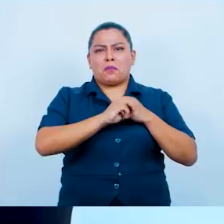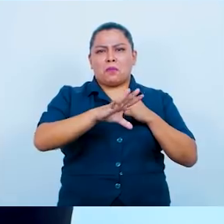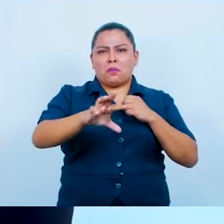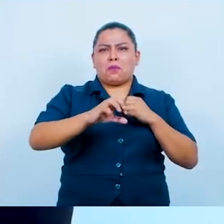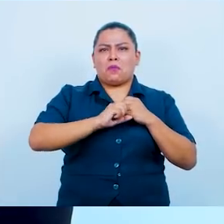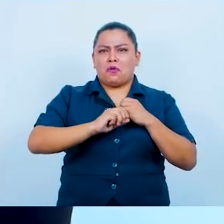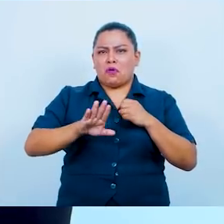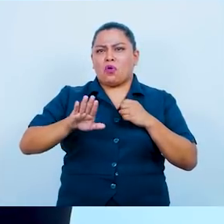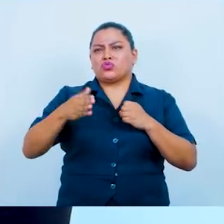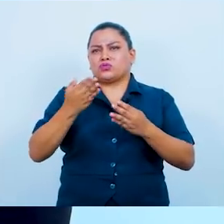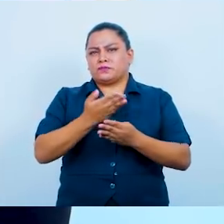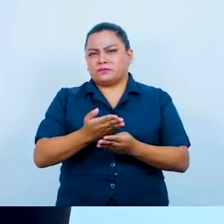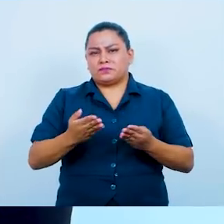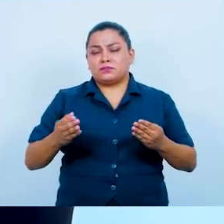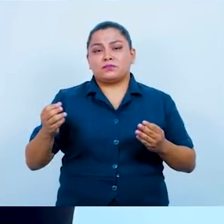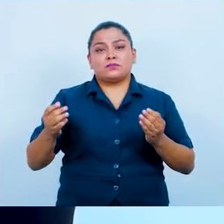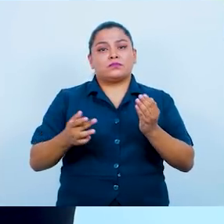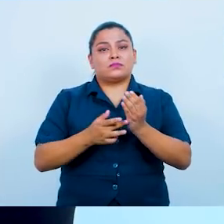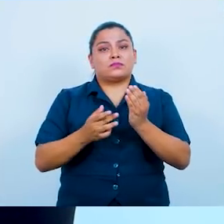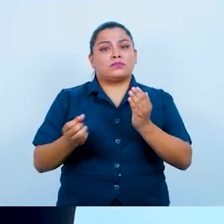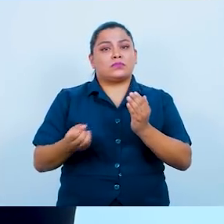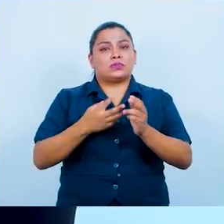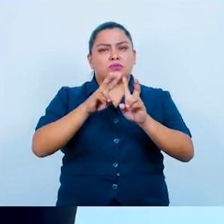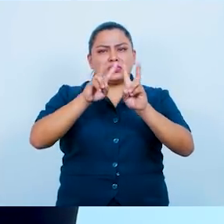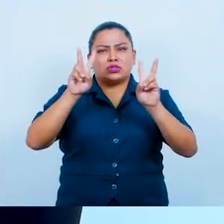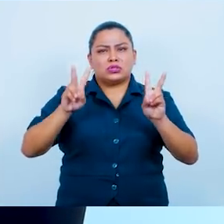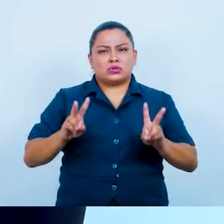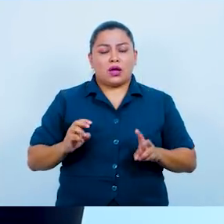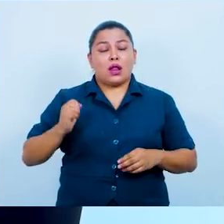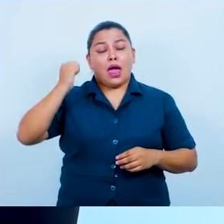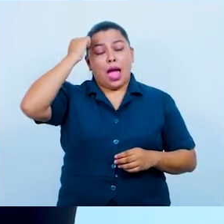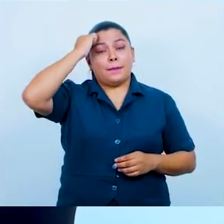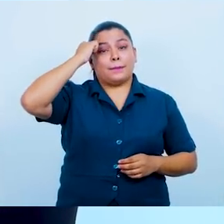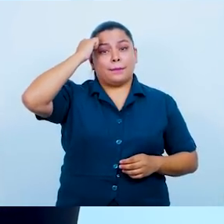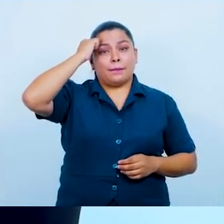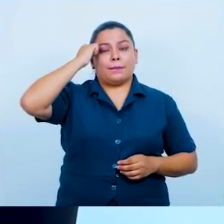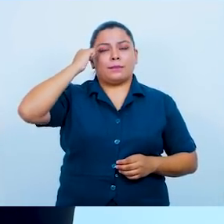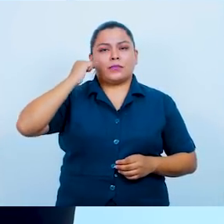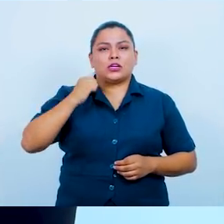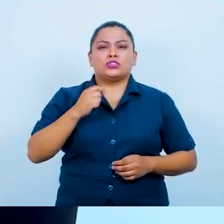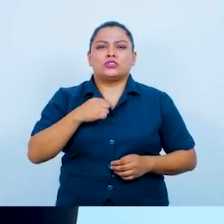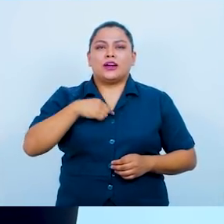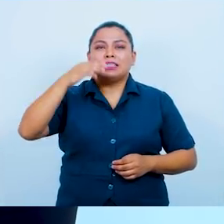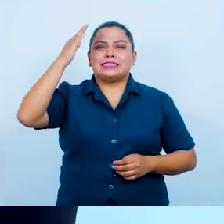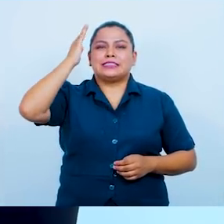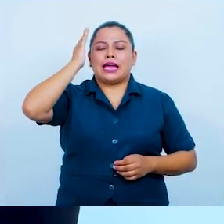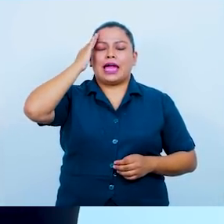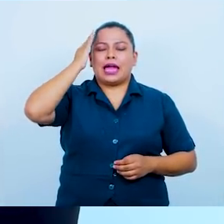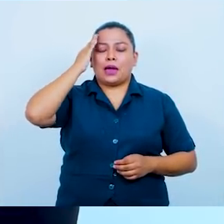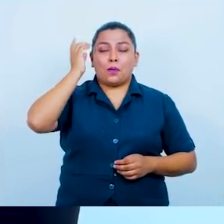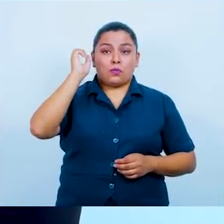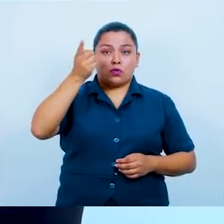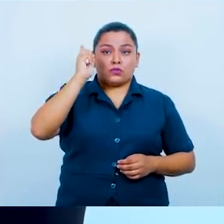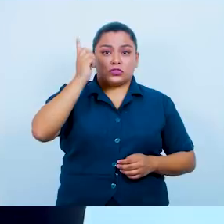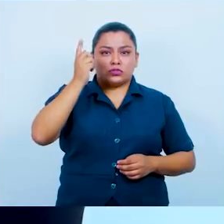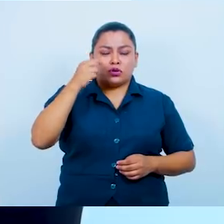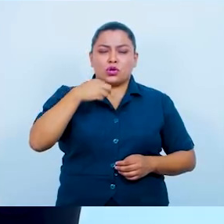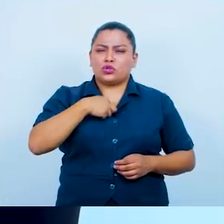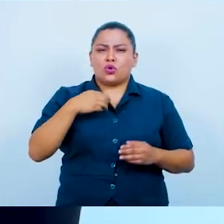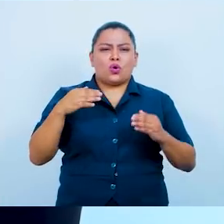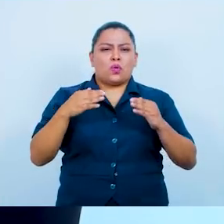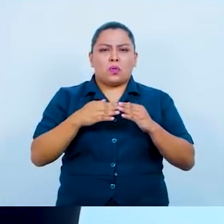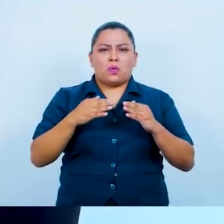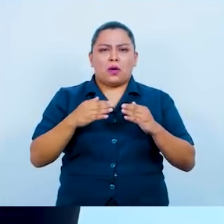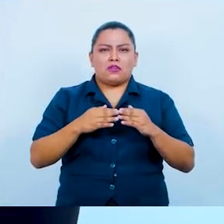uso de las herramientas virtuales con fines de aprendizaje. Ahora, sé que muchos de nuestros maestros y yo hemos